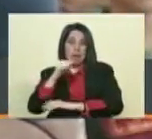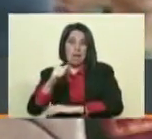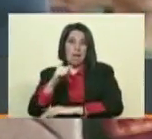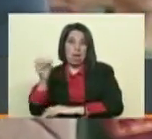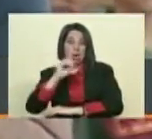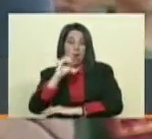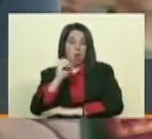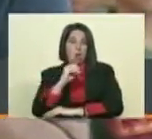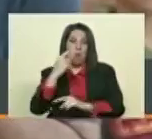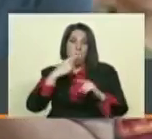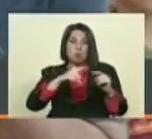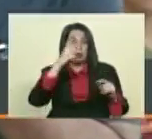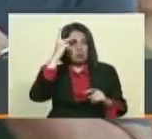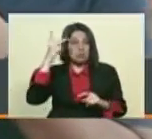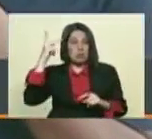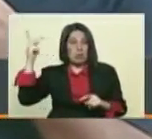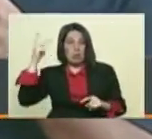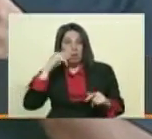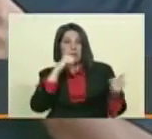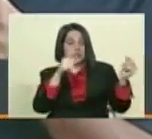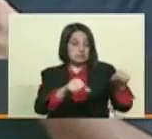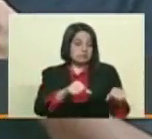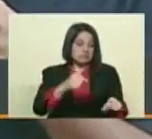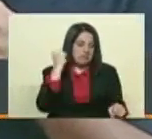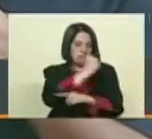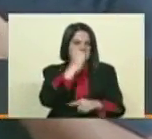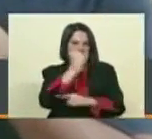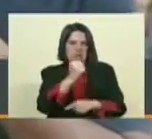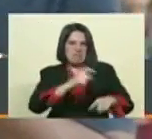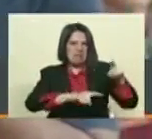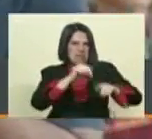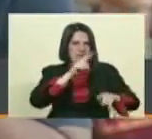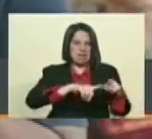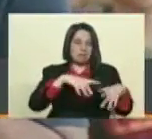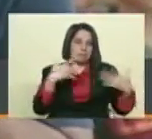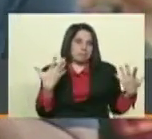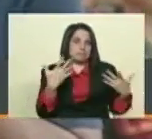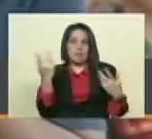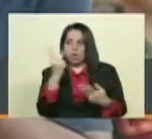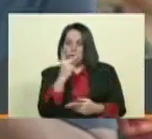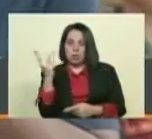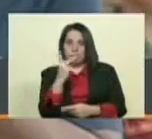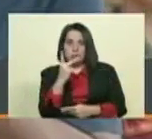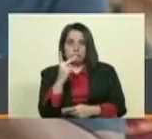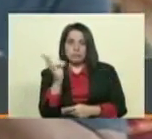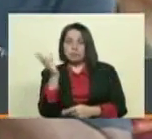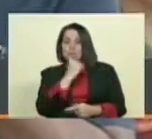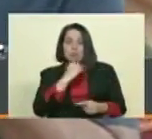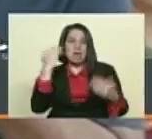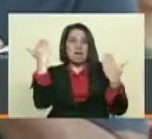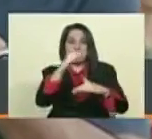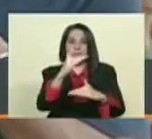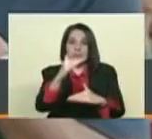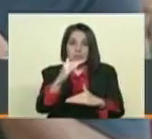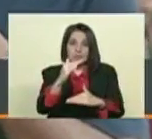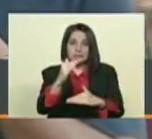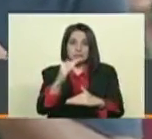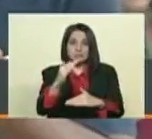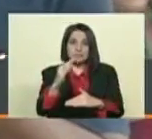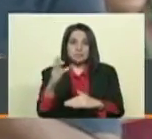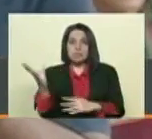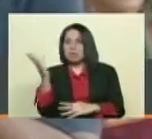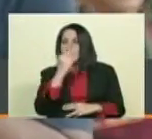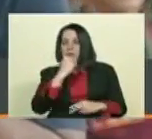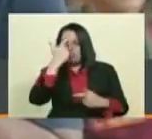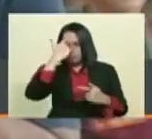personalidad psicopático, que son los llamados psicópatas. Se caracterizan principalmente por la ausencia de límites, por el no reconocimiento de la